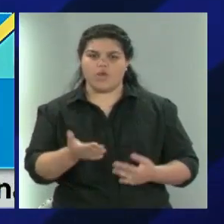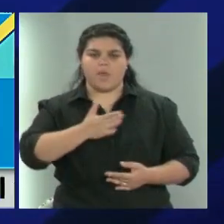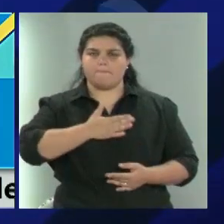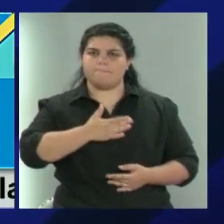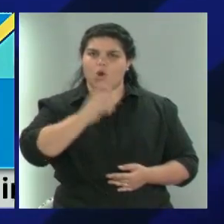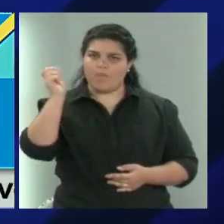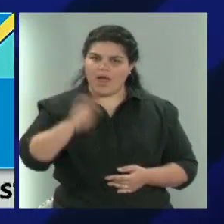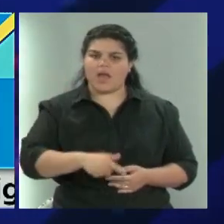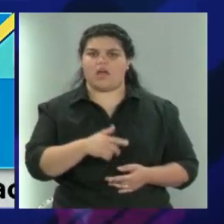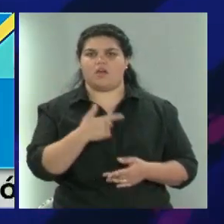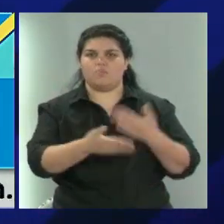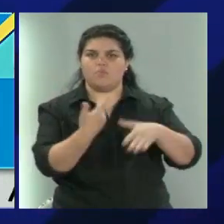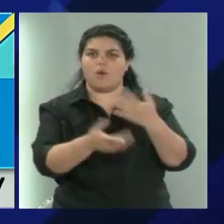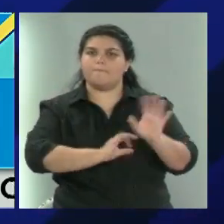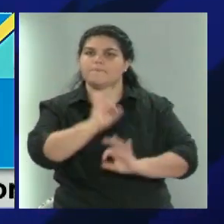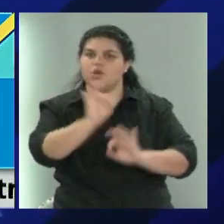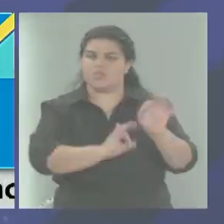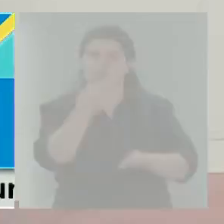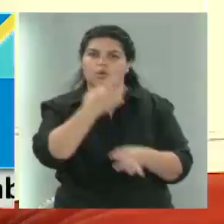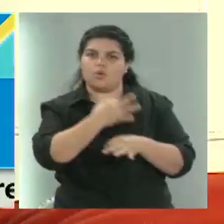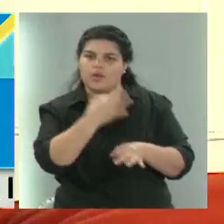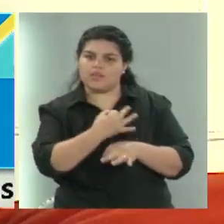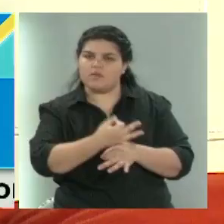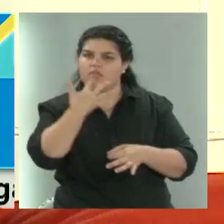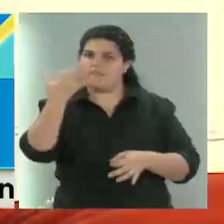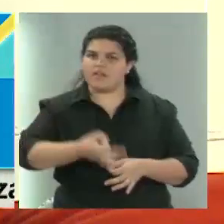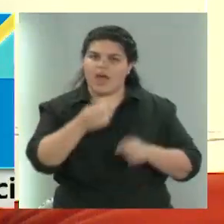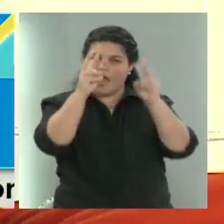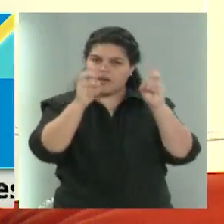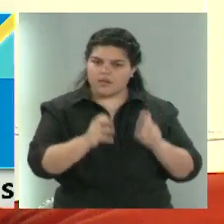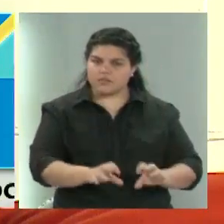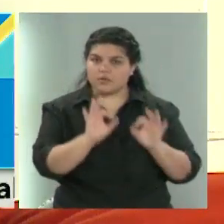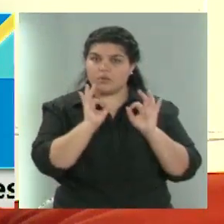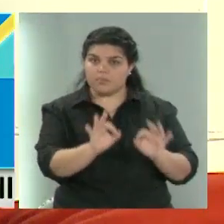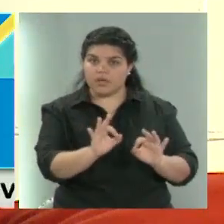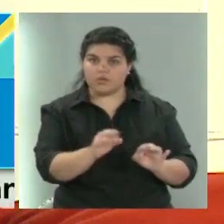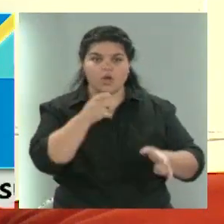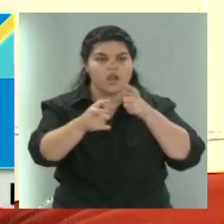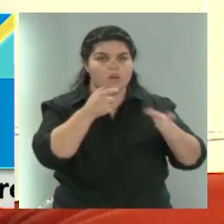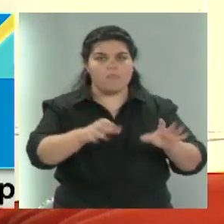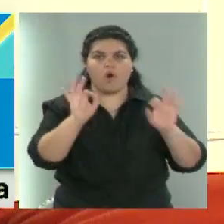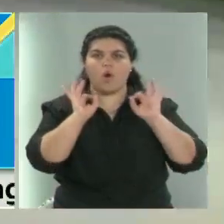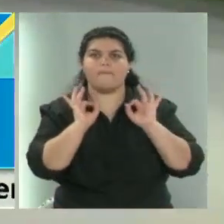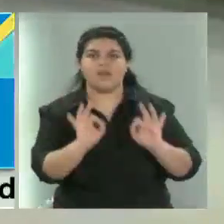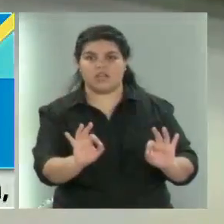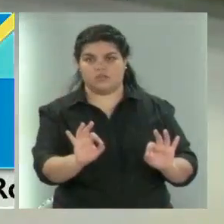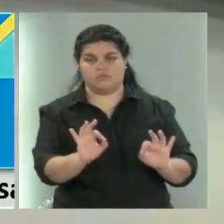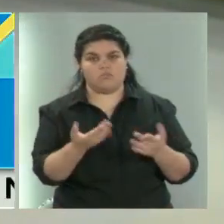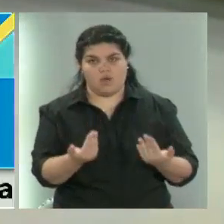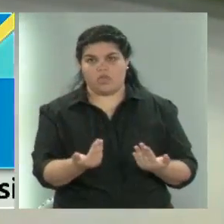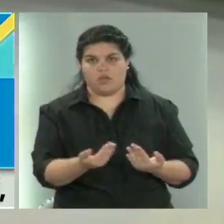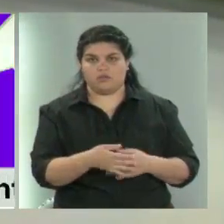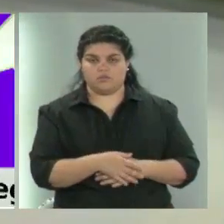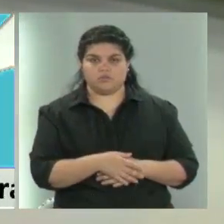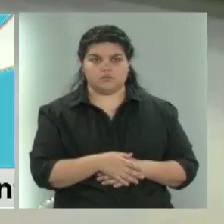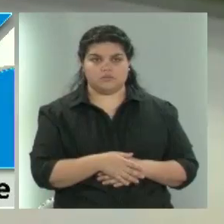proyecto educativo, ¿no? Hacer un buen análisis de la realidad y responder con todo lo que hace falta, no con detalles. Bueno, esa es